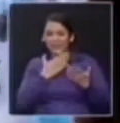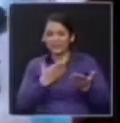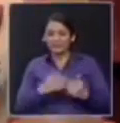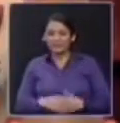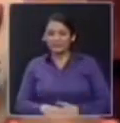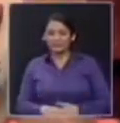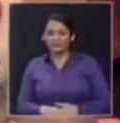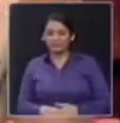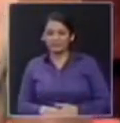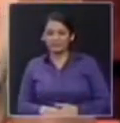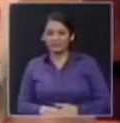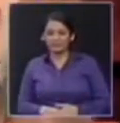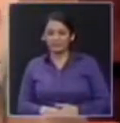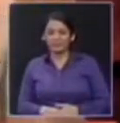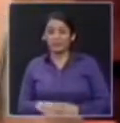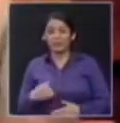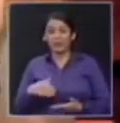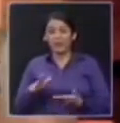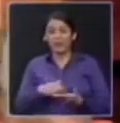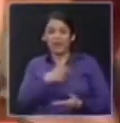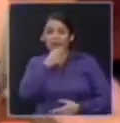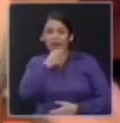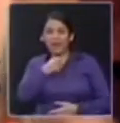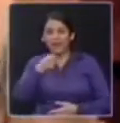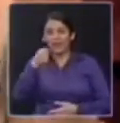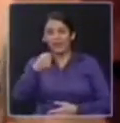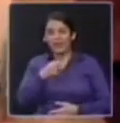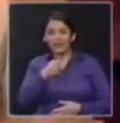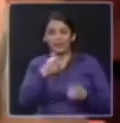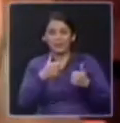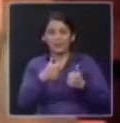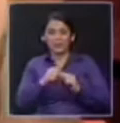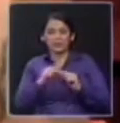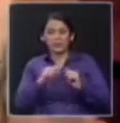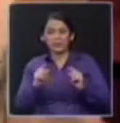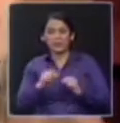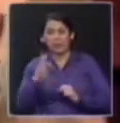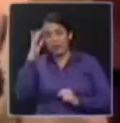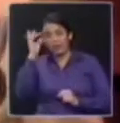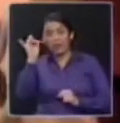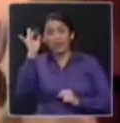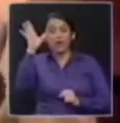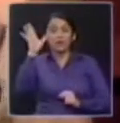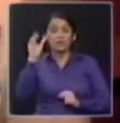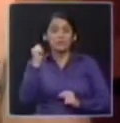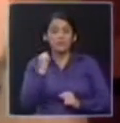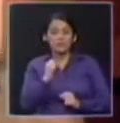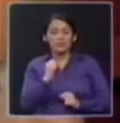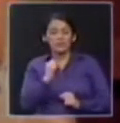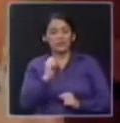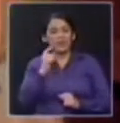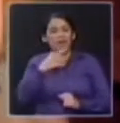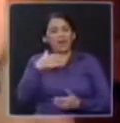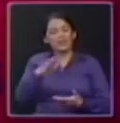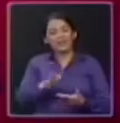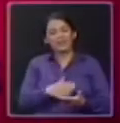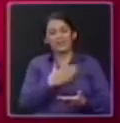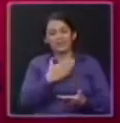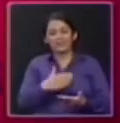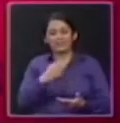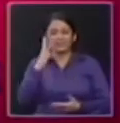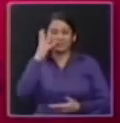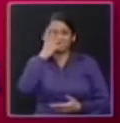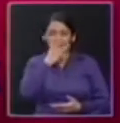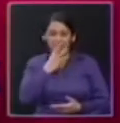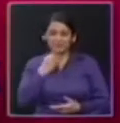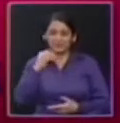Cantando, pues, es lo que mejor me desenvuelvo, pero igual las canciones son inéditas, son de Juan José Ripalda, y realmente el trabajo es maravilloso. Siempre